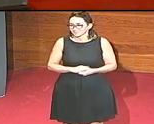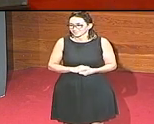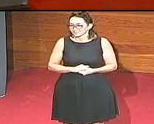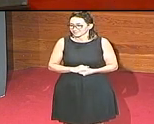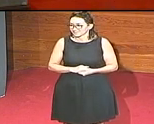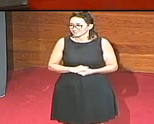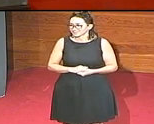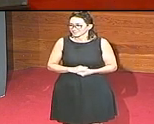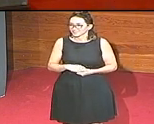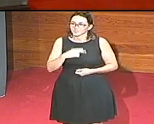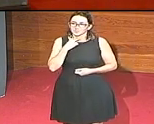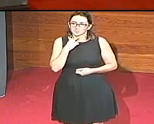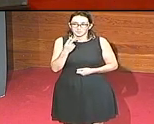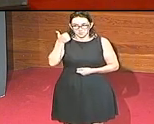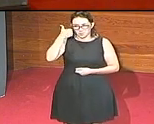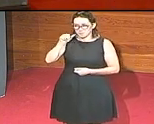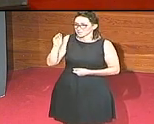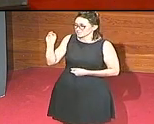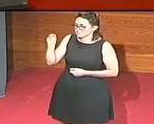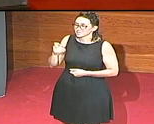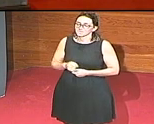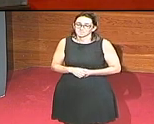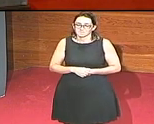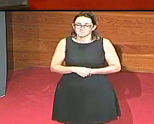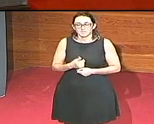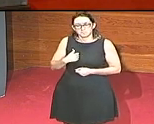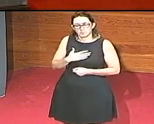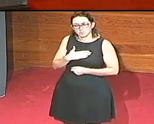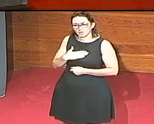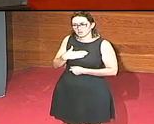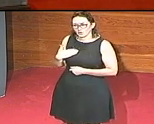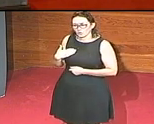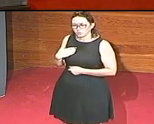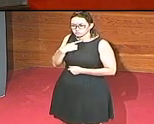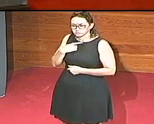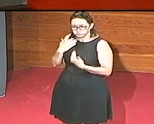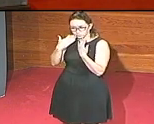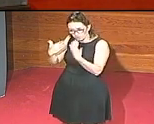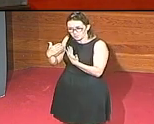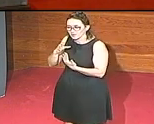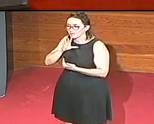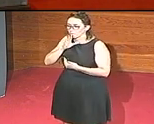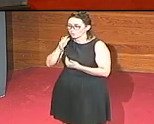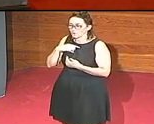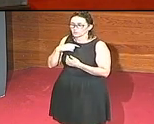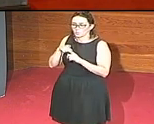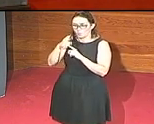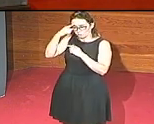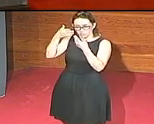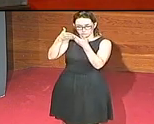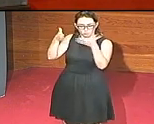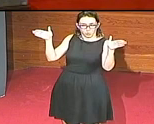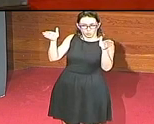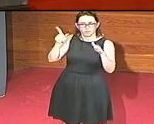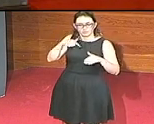si yo quería agradecerte porque más me has abierto mucho la cabeza y mucho el